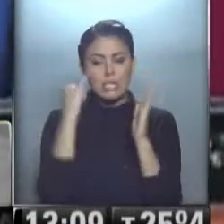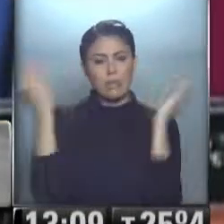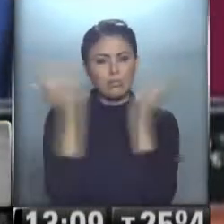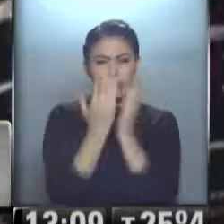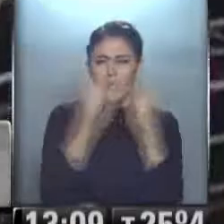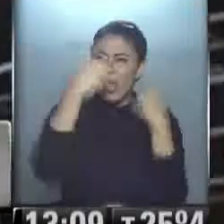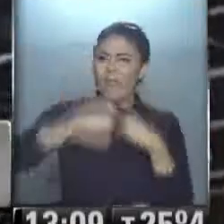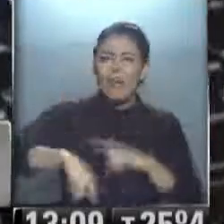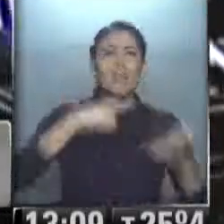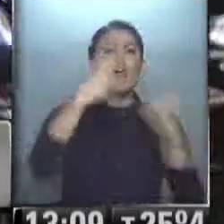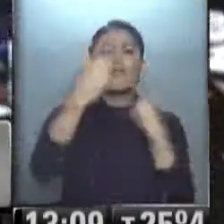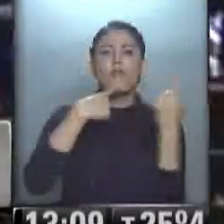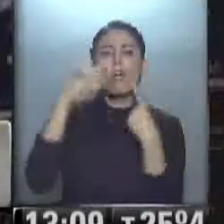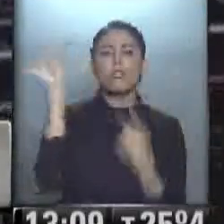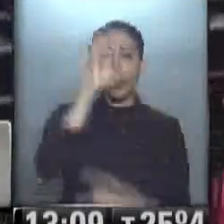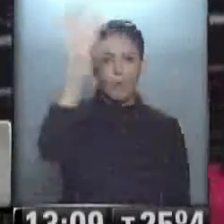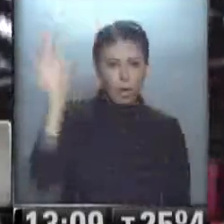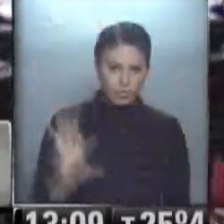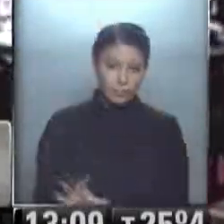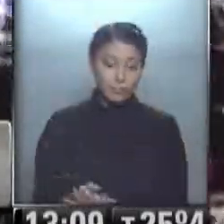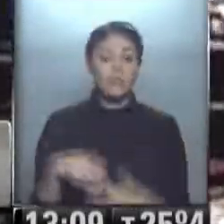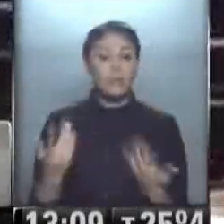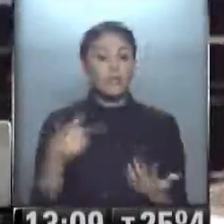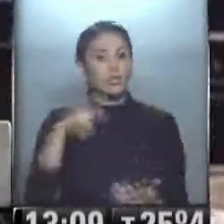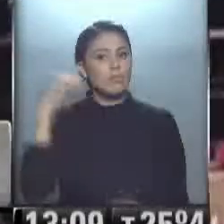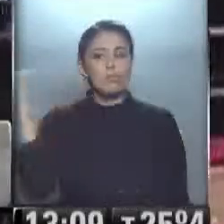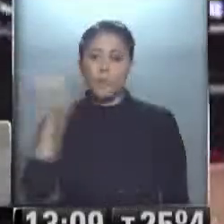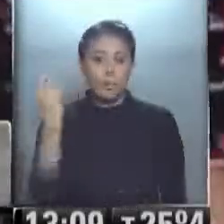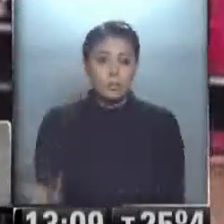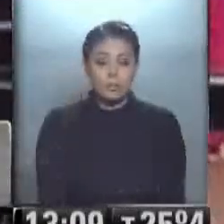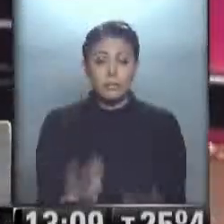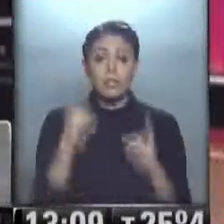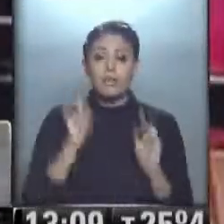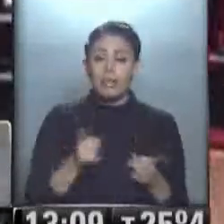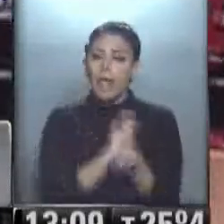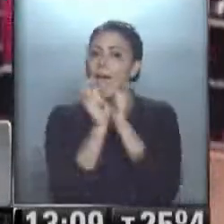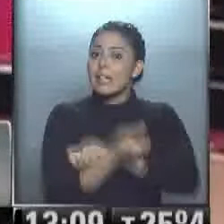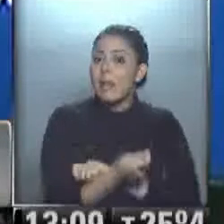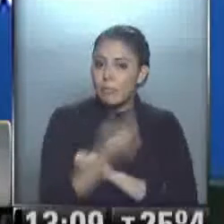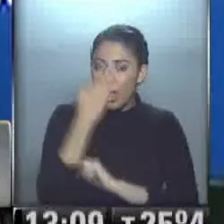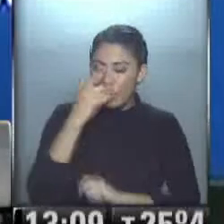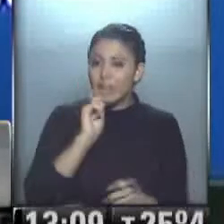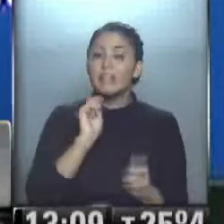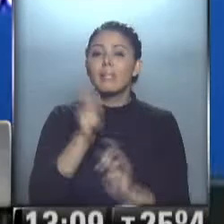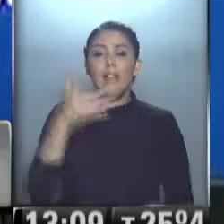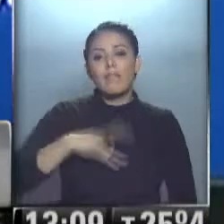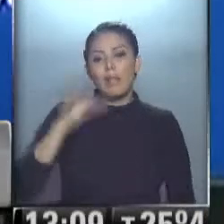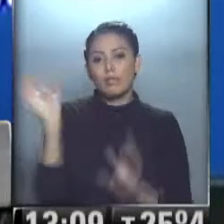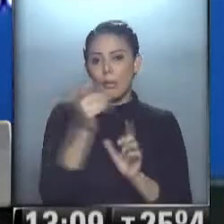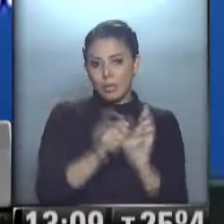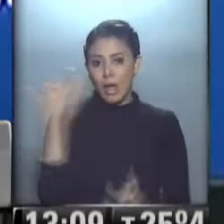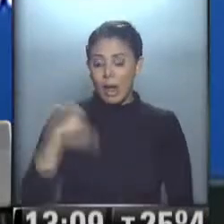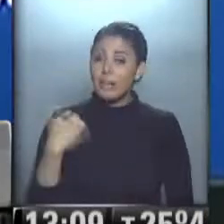numerosos foros realizados en todo el país y es considerado histórico e incluye además cambios sustanciales que van a modificar la vida de los argentinos